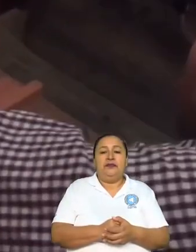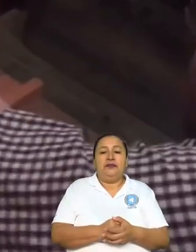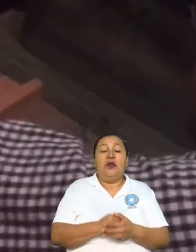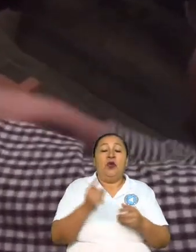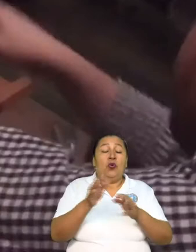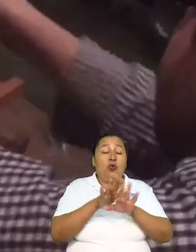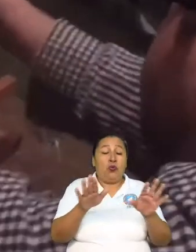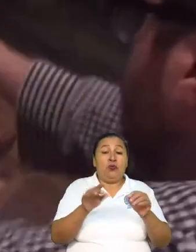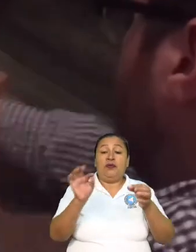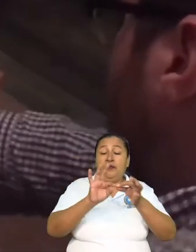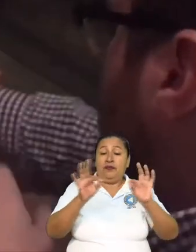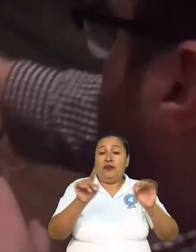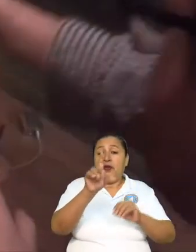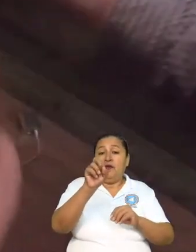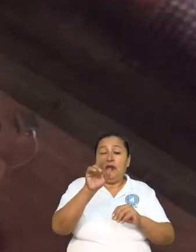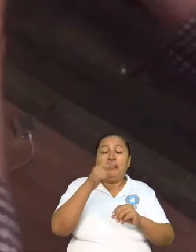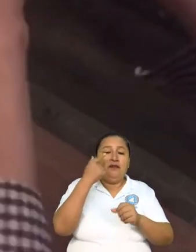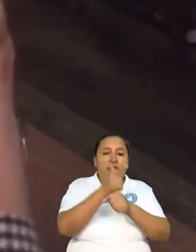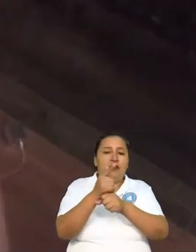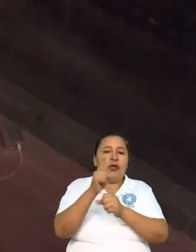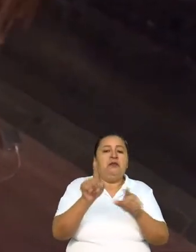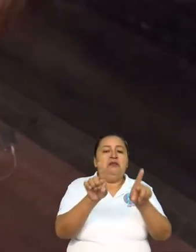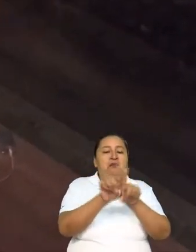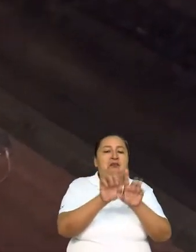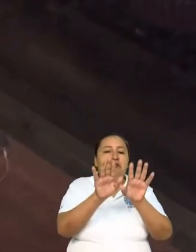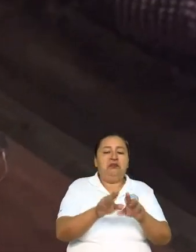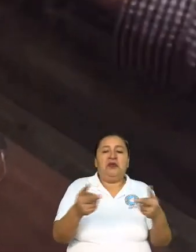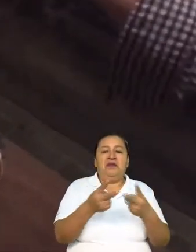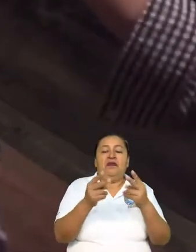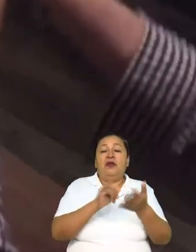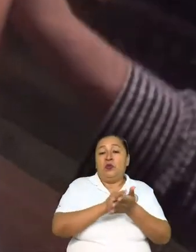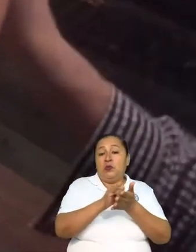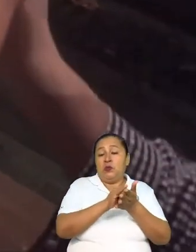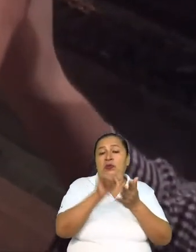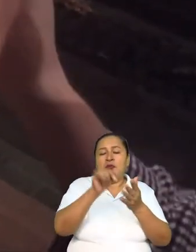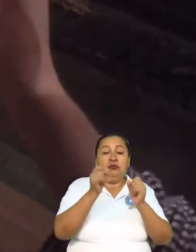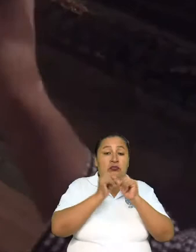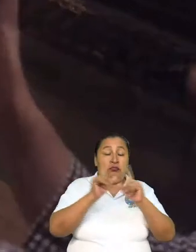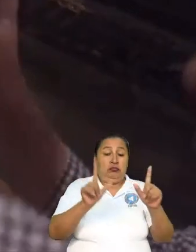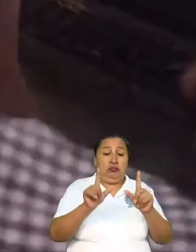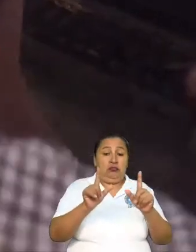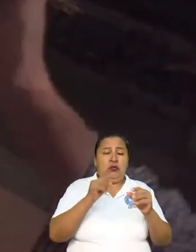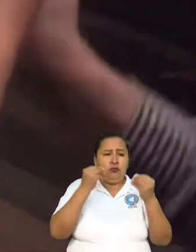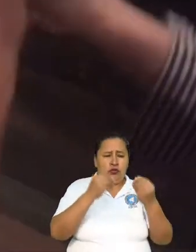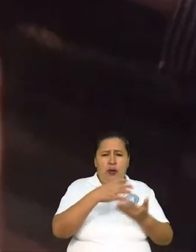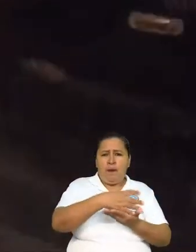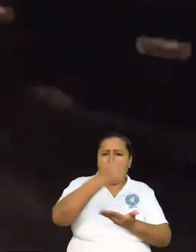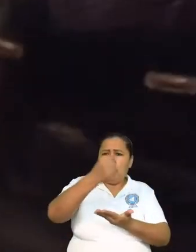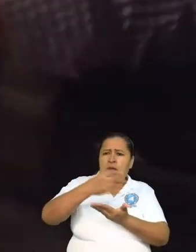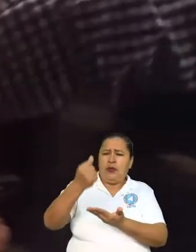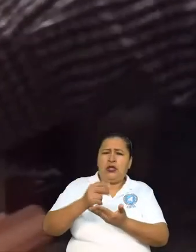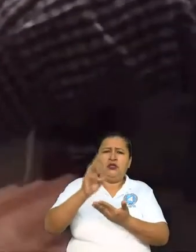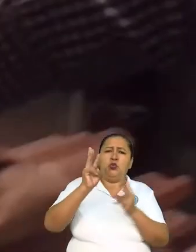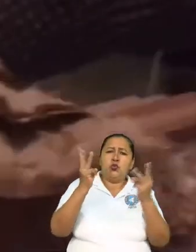Concluimos nuestro segmento Lo Viral con el video de una pareja residente en el estado de Nueva York que descubrió decenas de botellas antiguas de whisky en